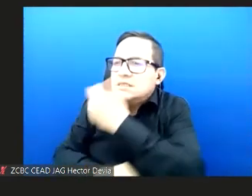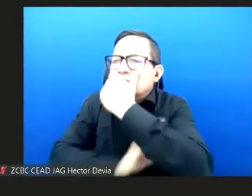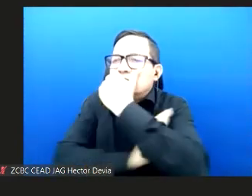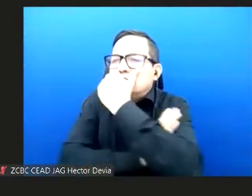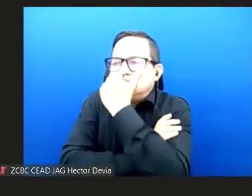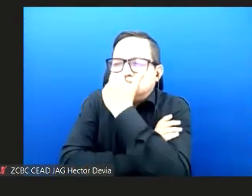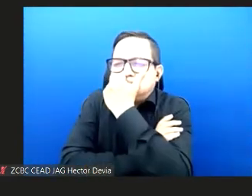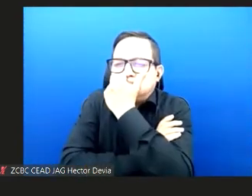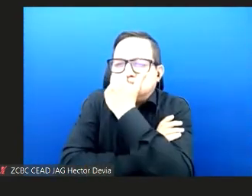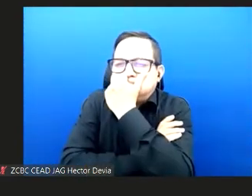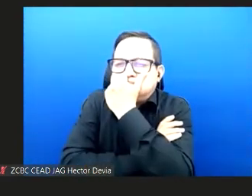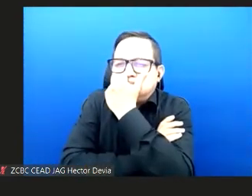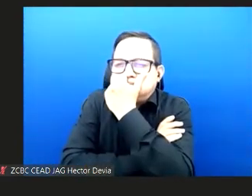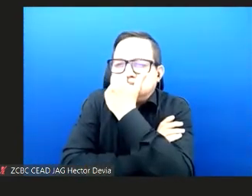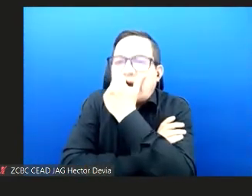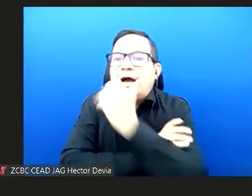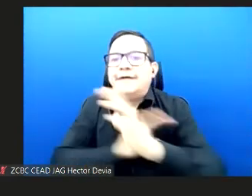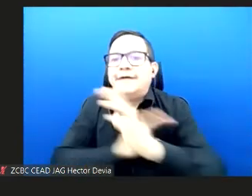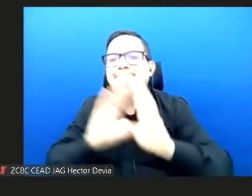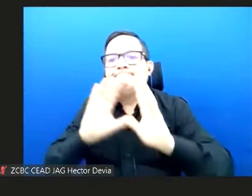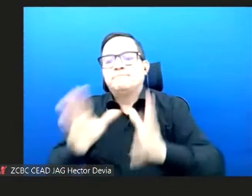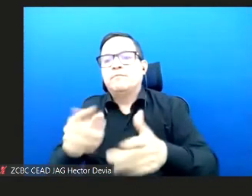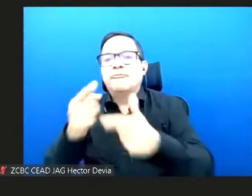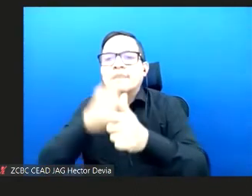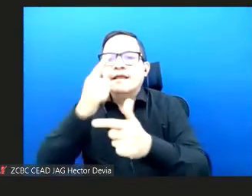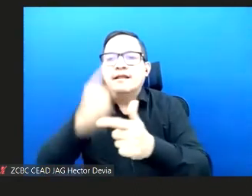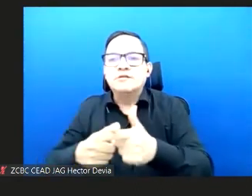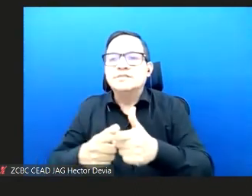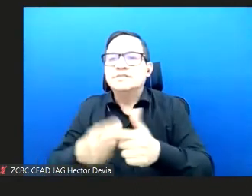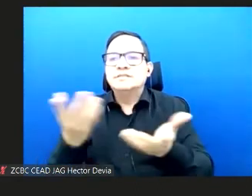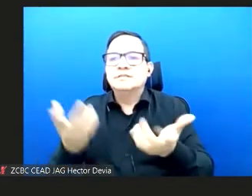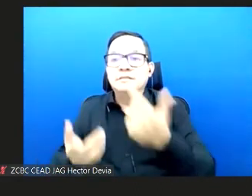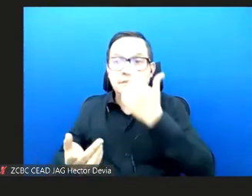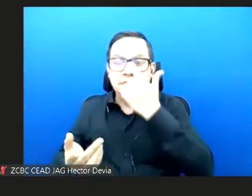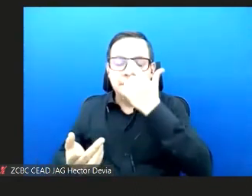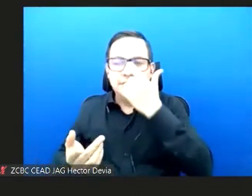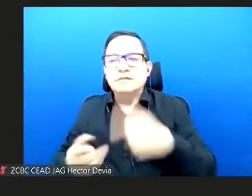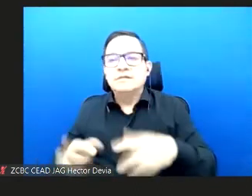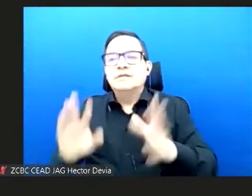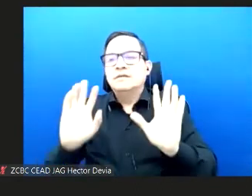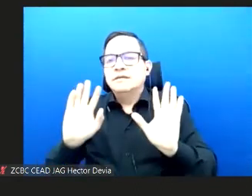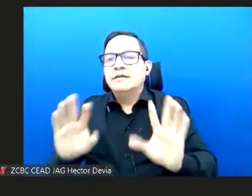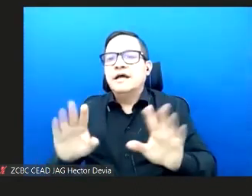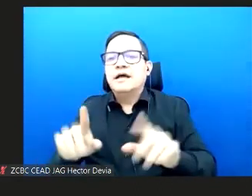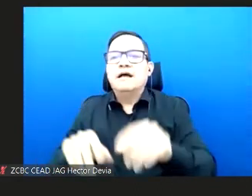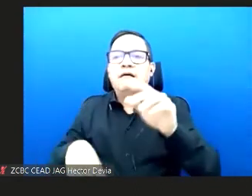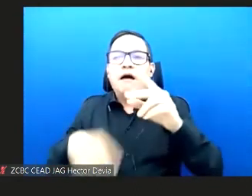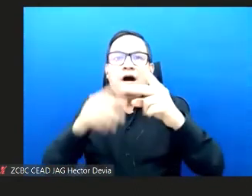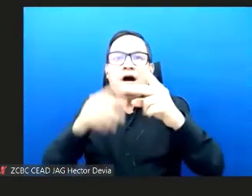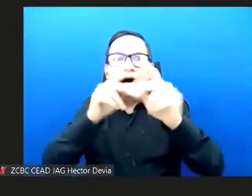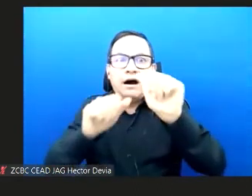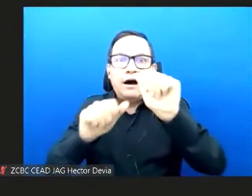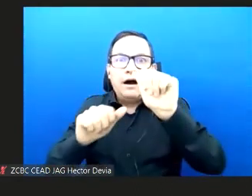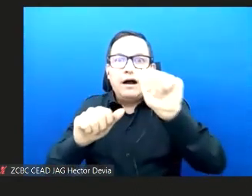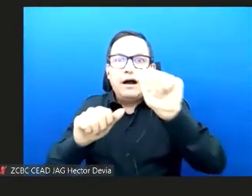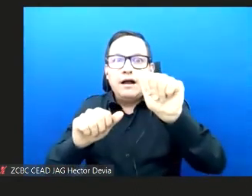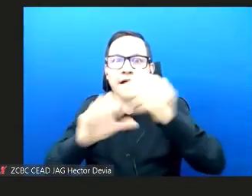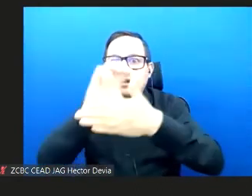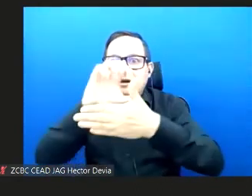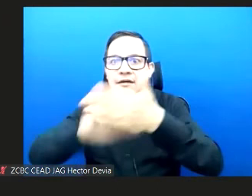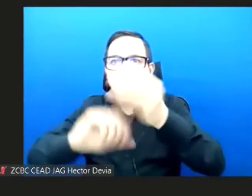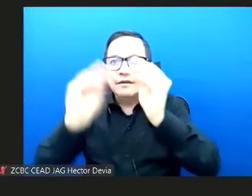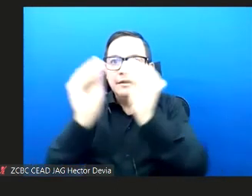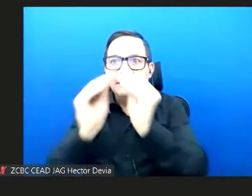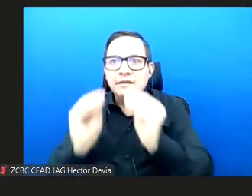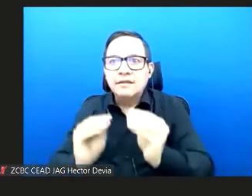Por aquí, listo. Entonces tenemos que la diferencia simétrica de A, ¿sí? ¿Cómo